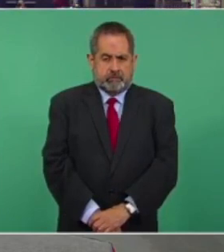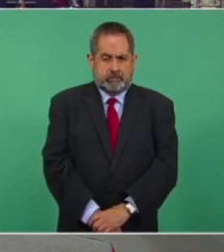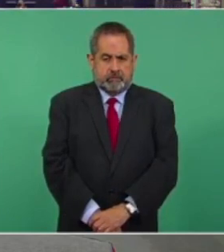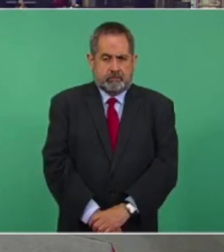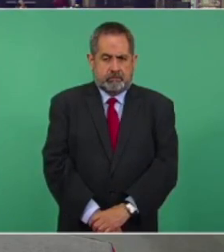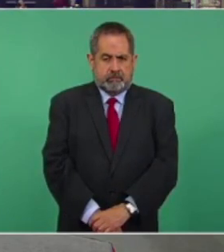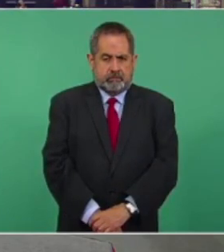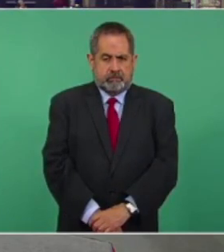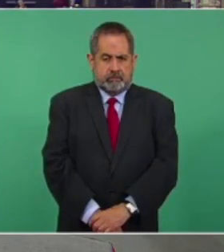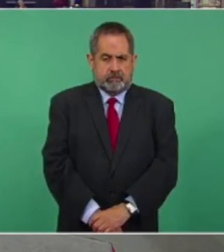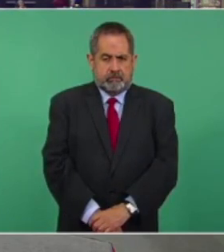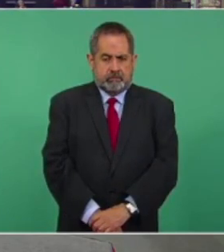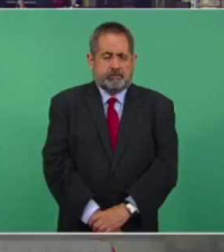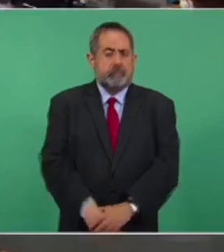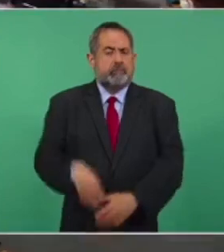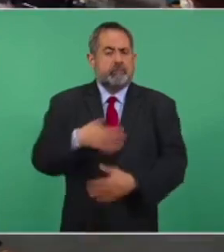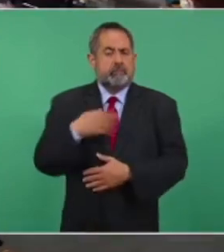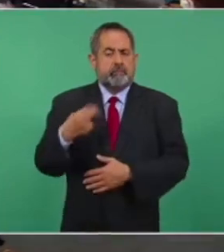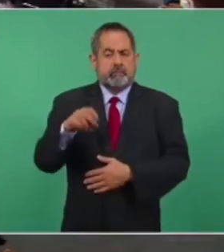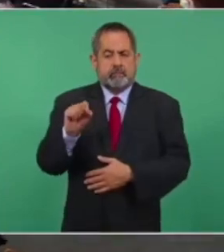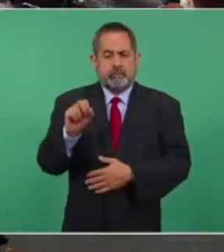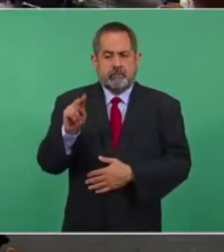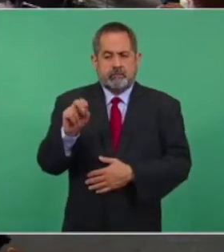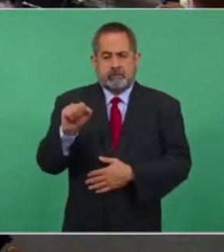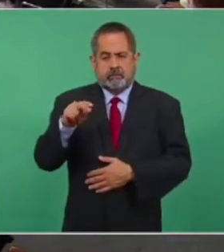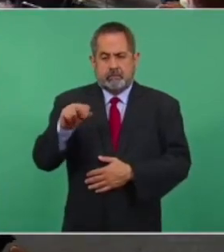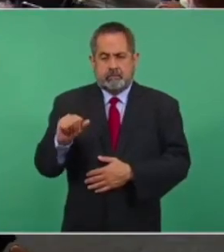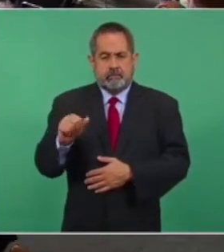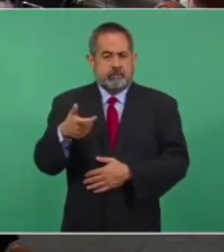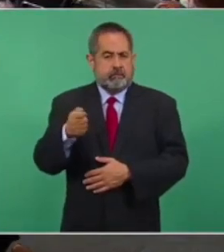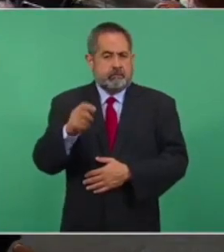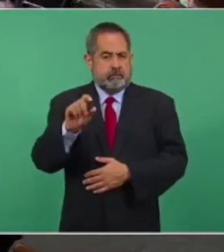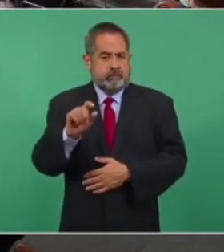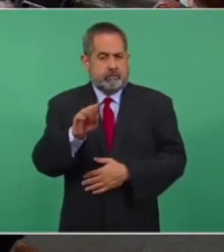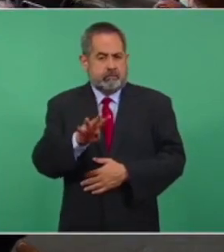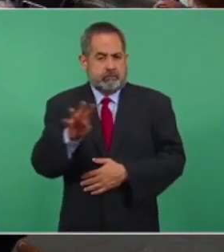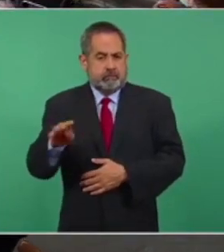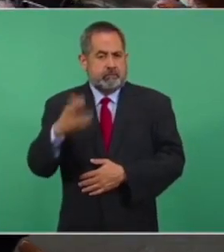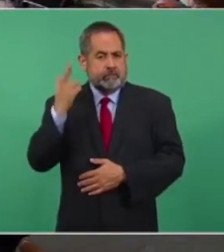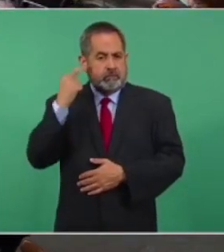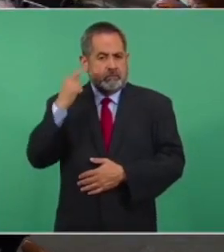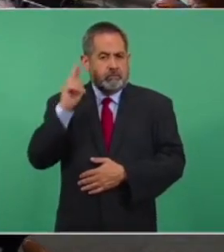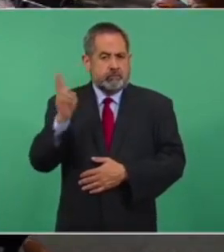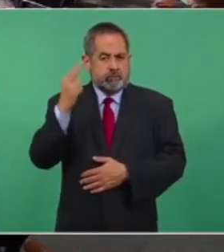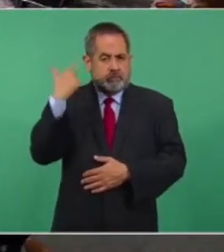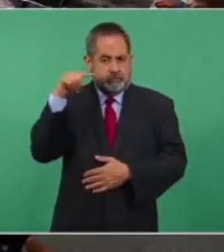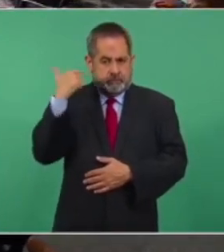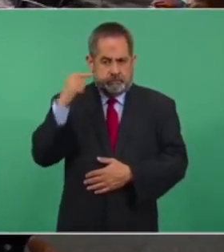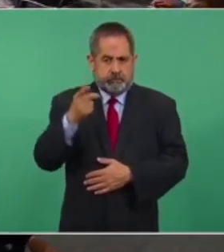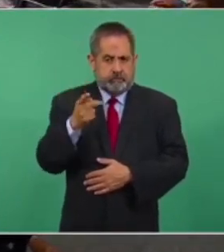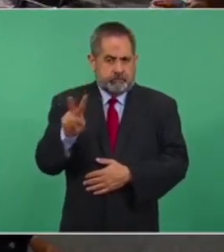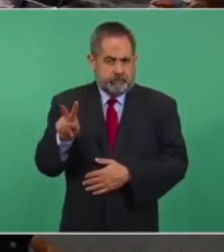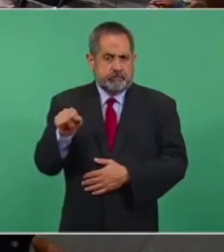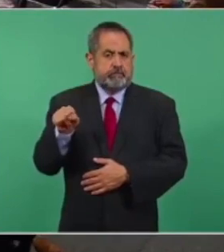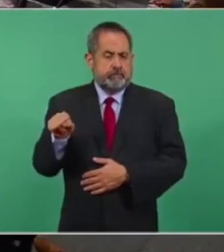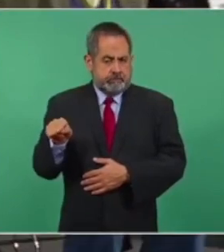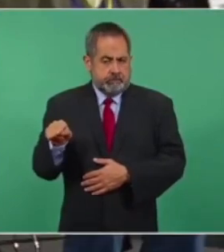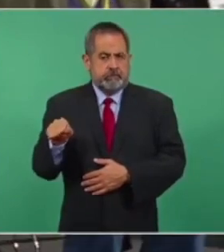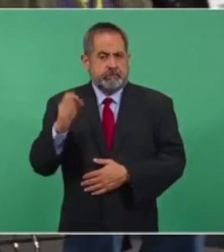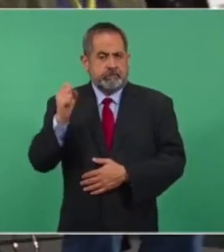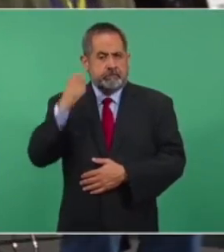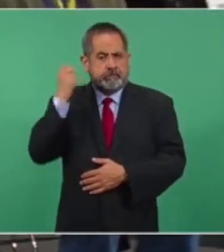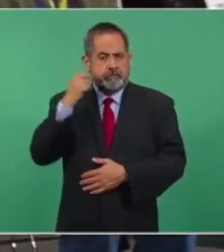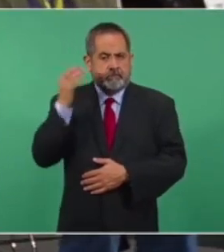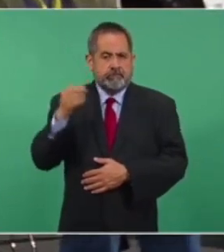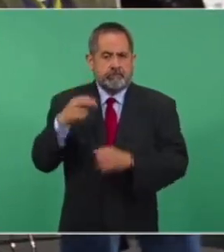Ahí está, Susana Carreño, de Canal 44, Radio Universidad de Guadalajara, en Puerto Vallarta y Foro